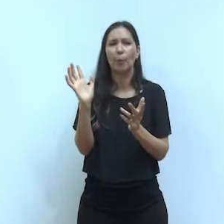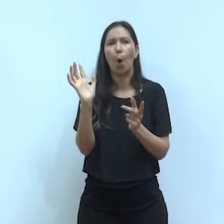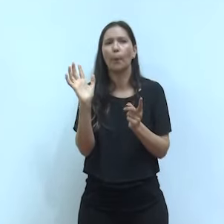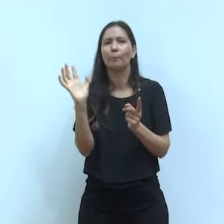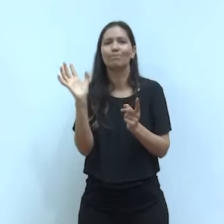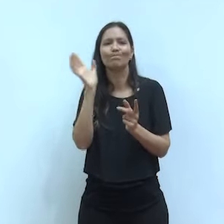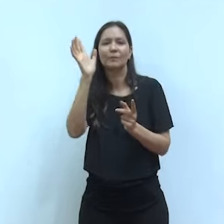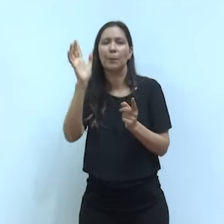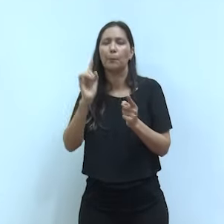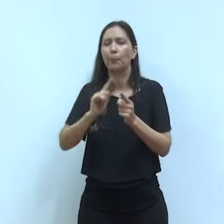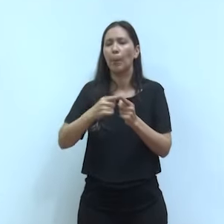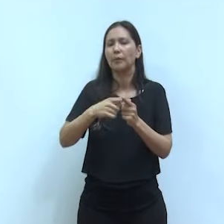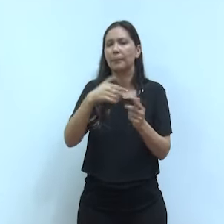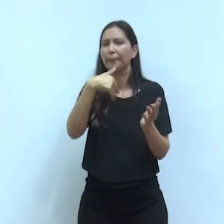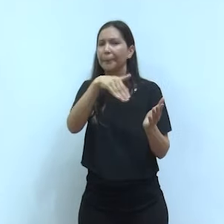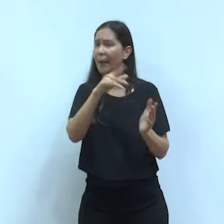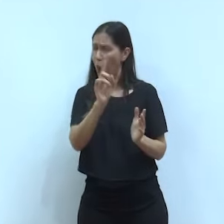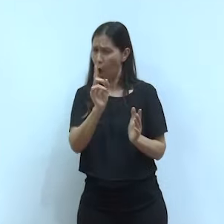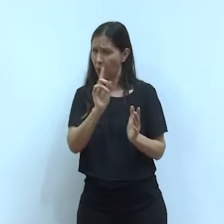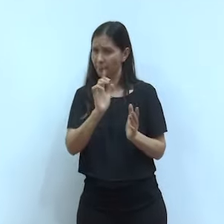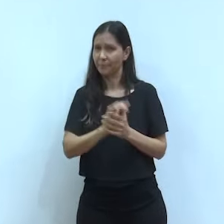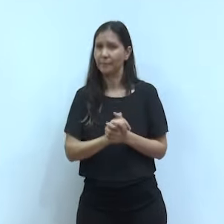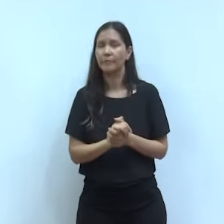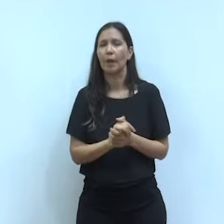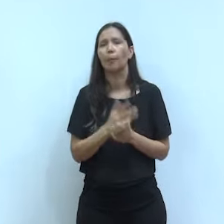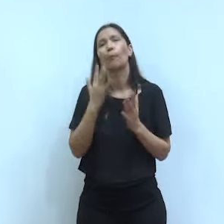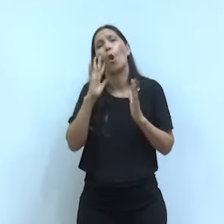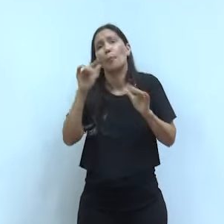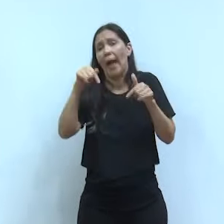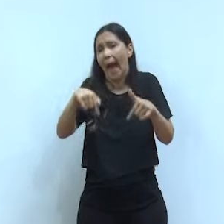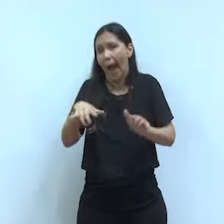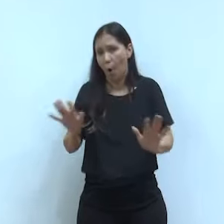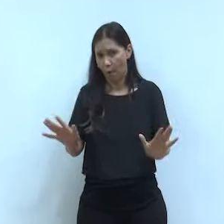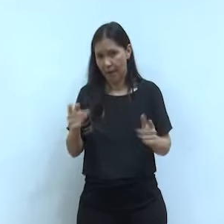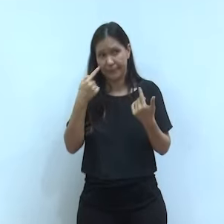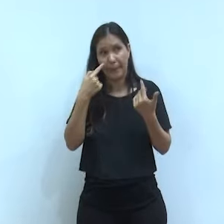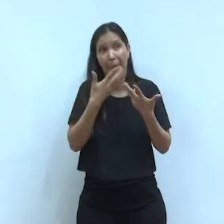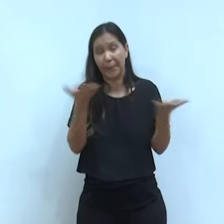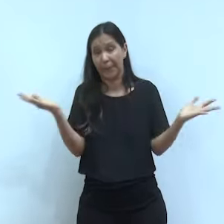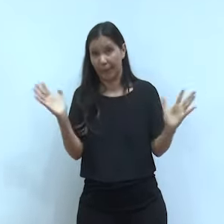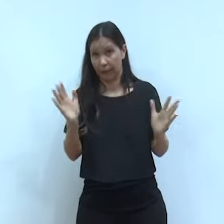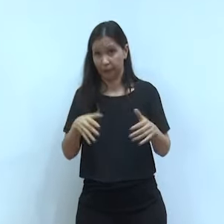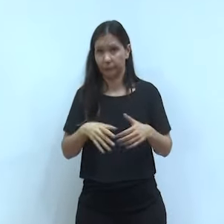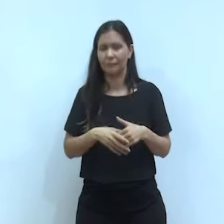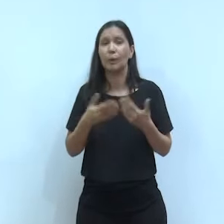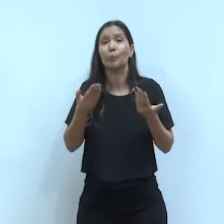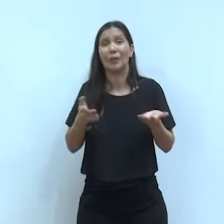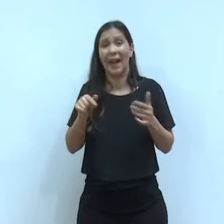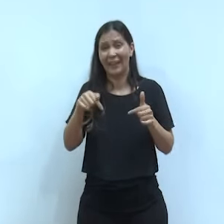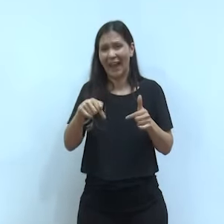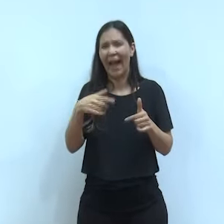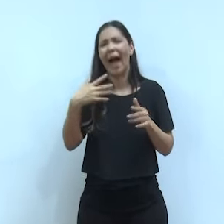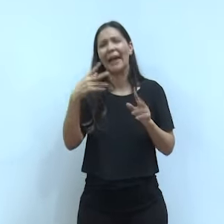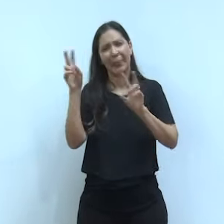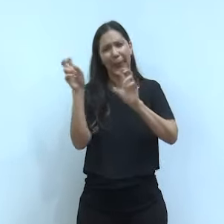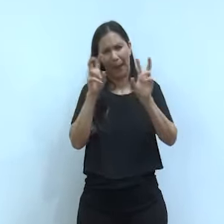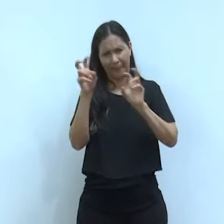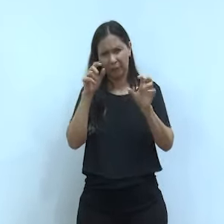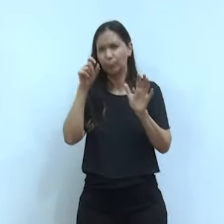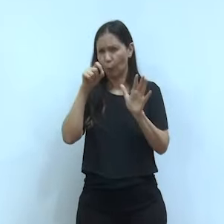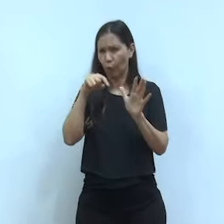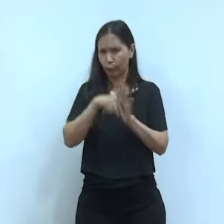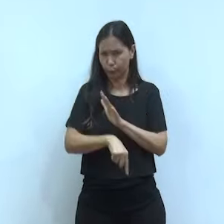Argentina hasta por lo menos hasta donde se ve entonces aquí tenemos cosas profundas no O sea